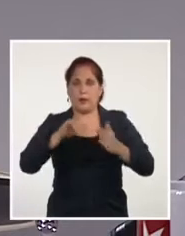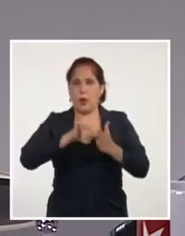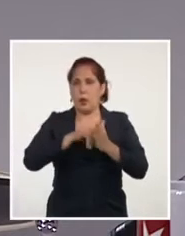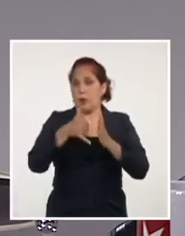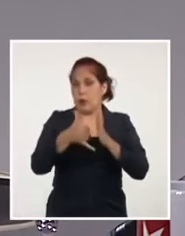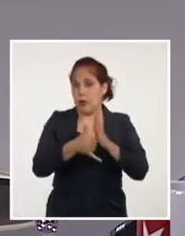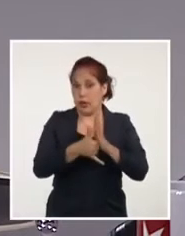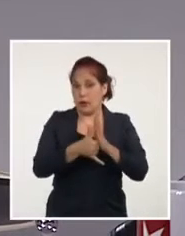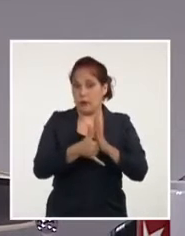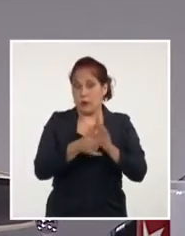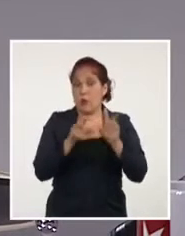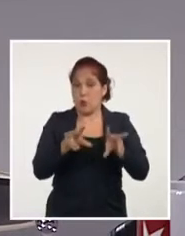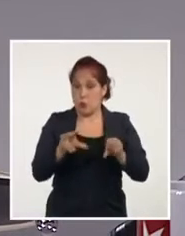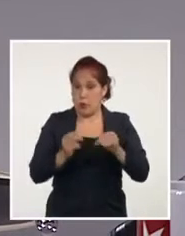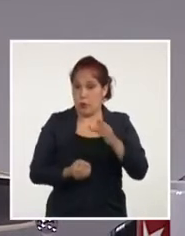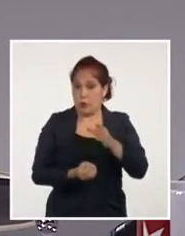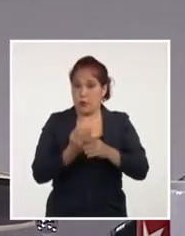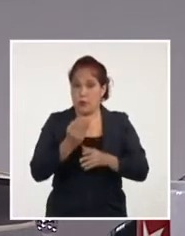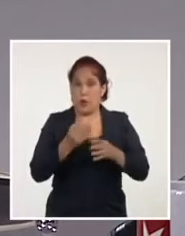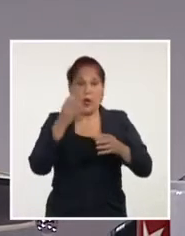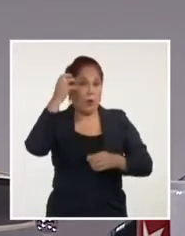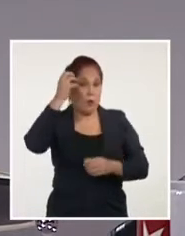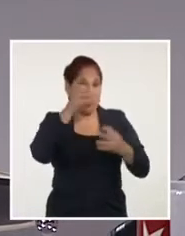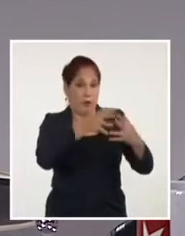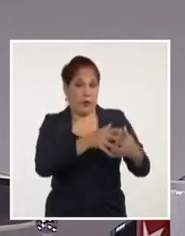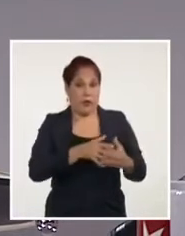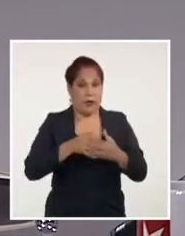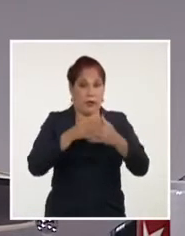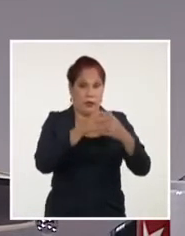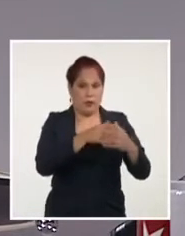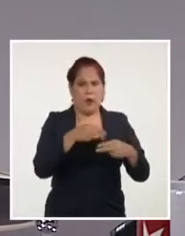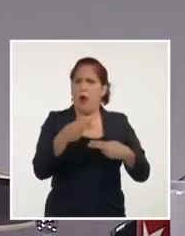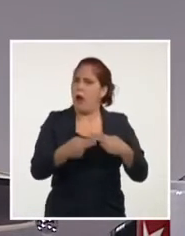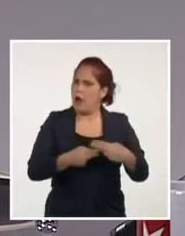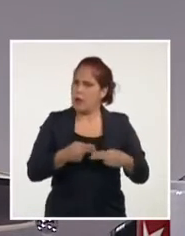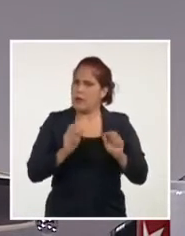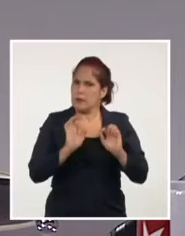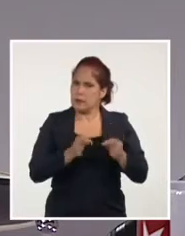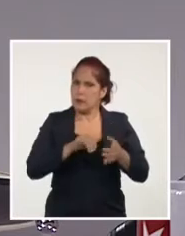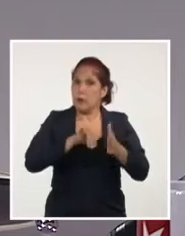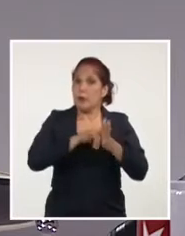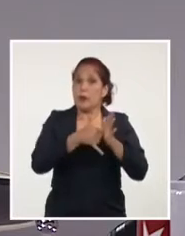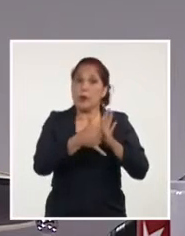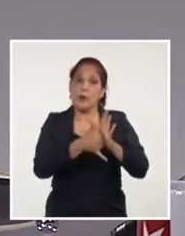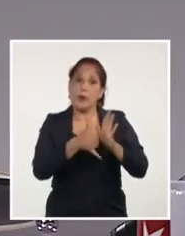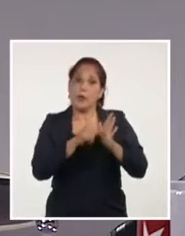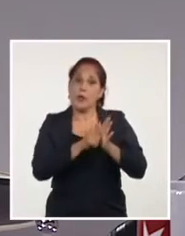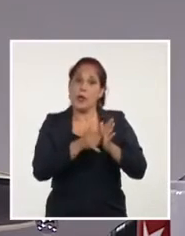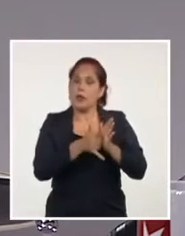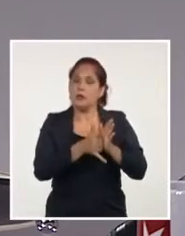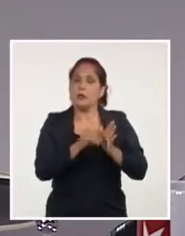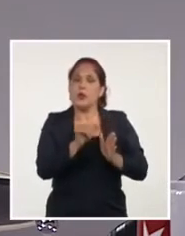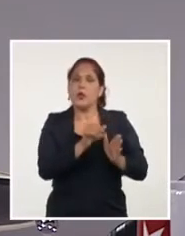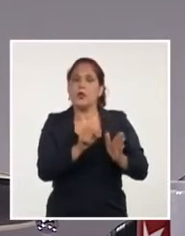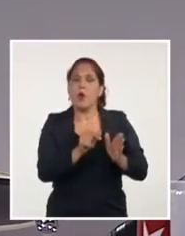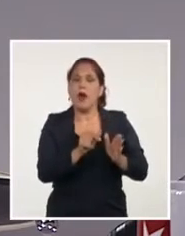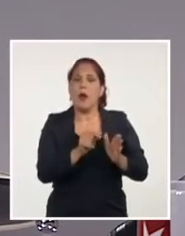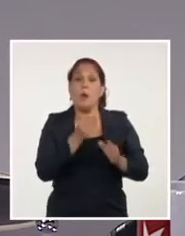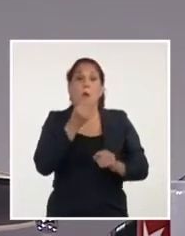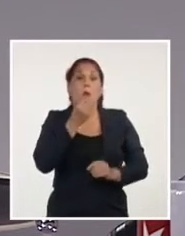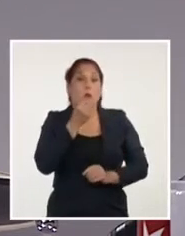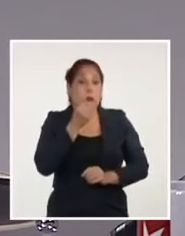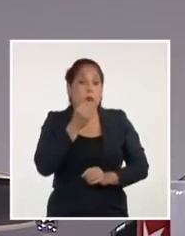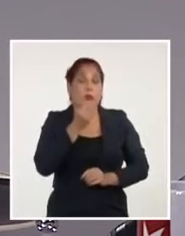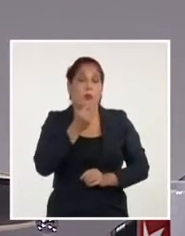Embers del gobierno de los Estados Unidos, que qué cosa es una especie de estación meteorológica de pronóstico, pero en vez